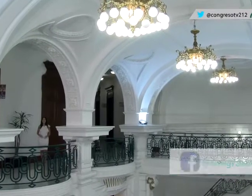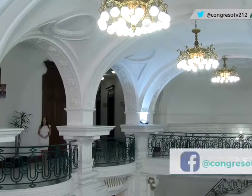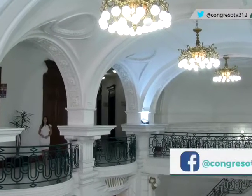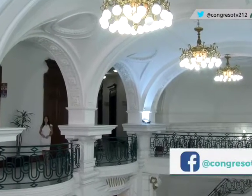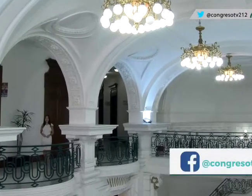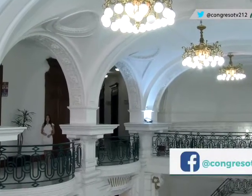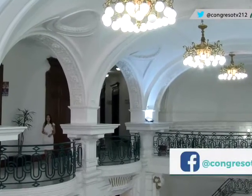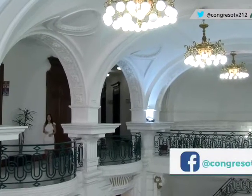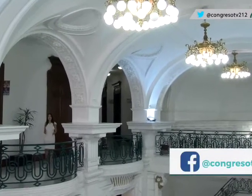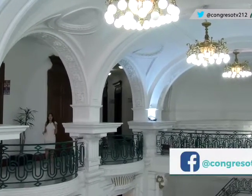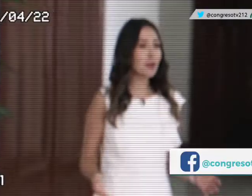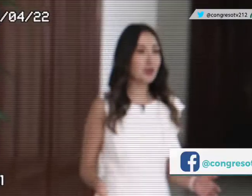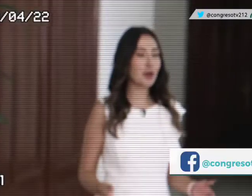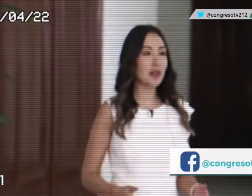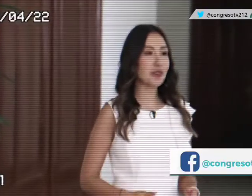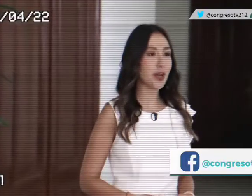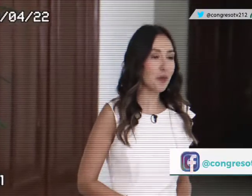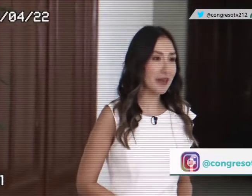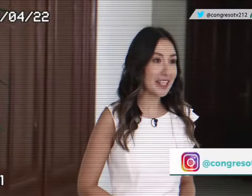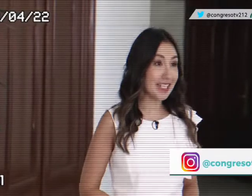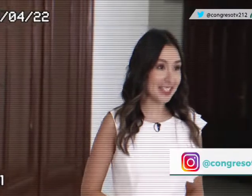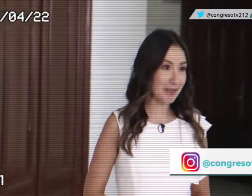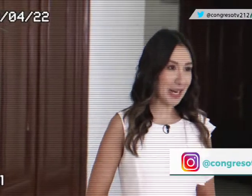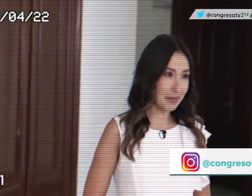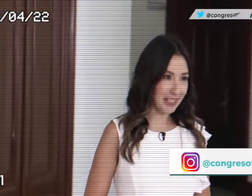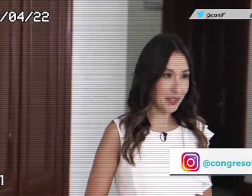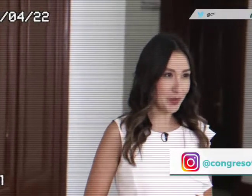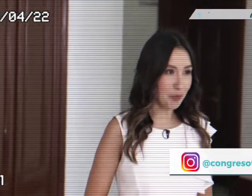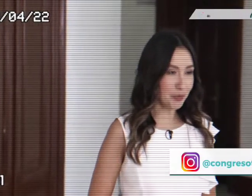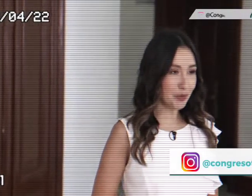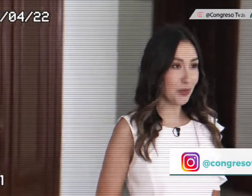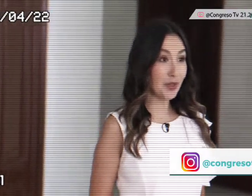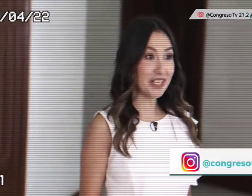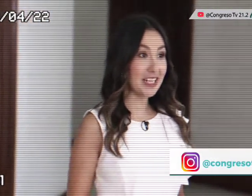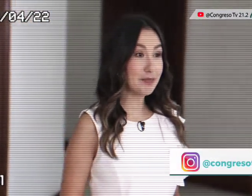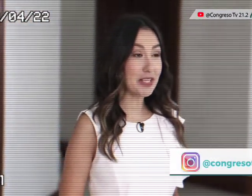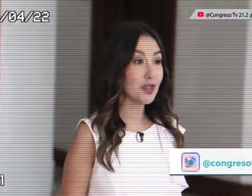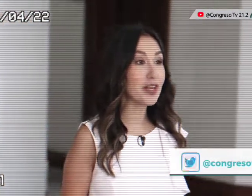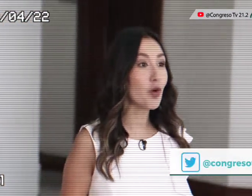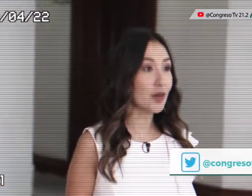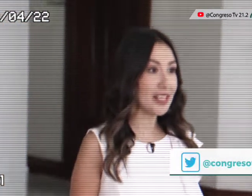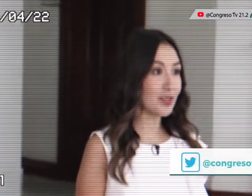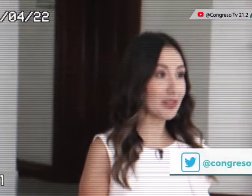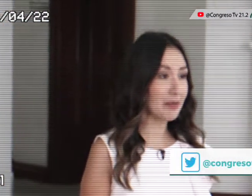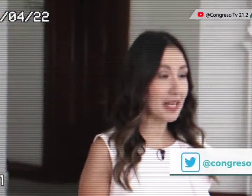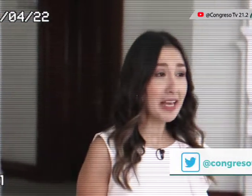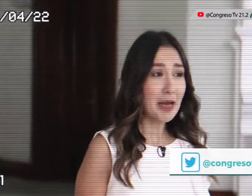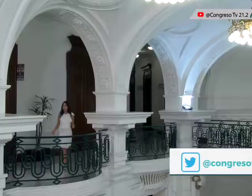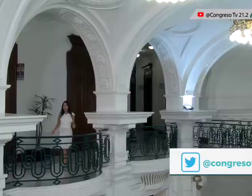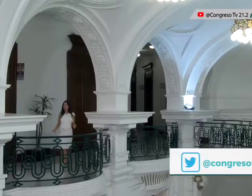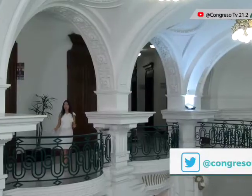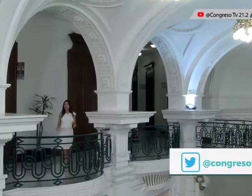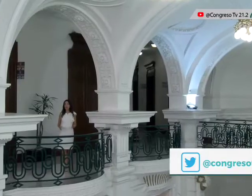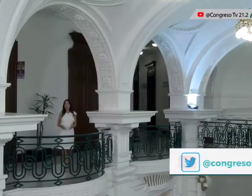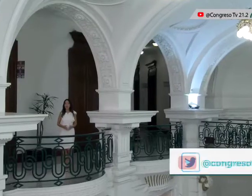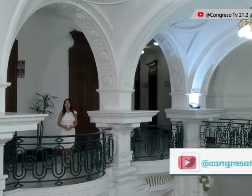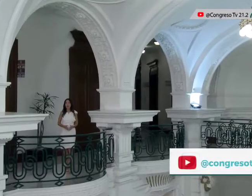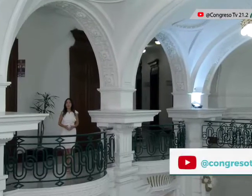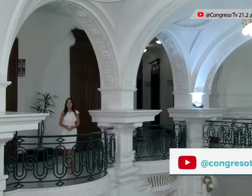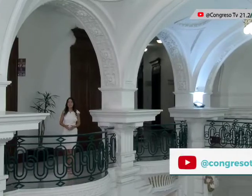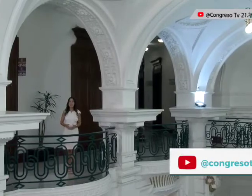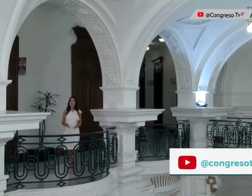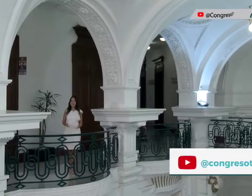Hola, bienvenidas y bienvenidos. Qué gusto que nos acompañen en Semana 21.2, el espacio de Congreso TV, para informarles